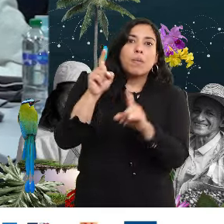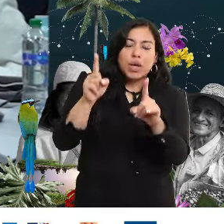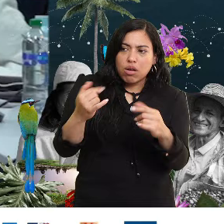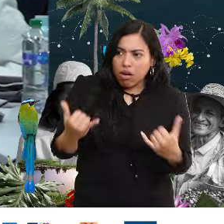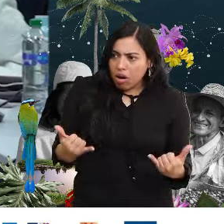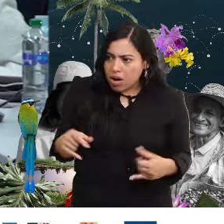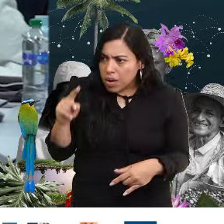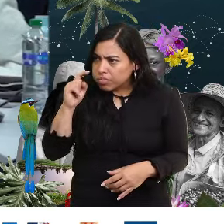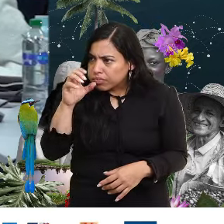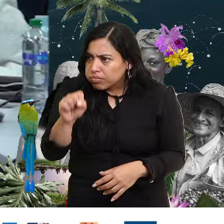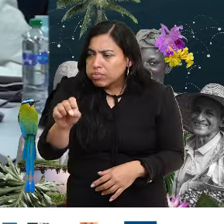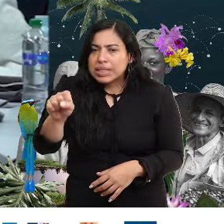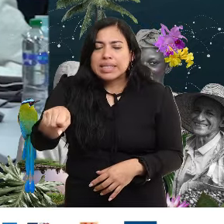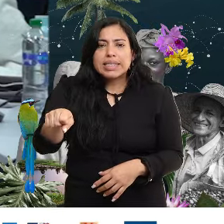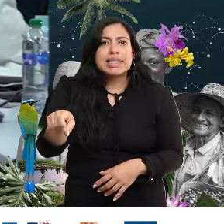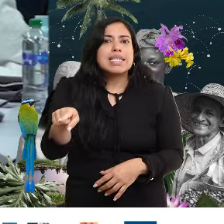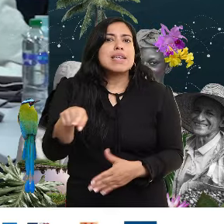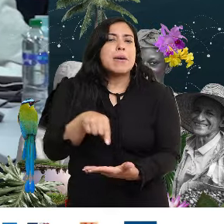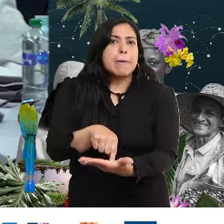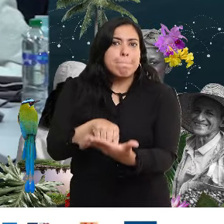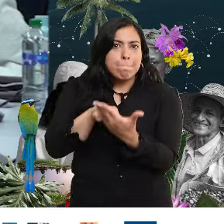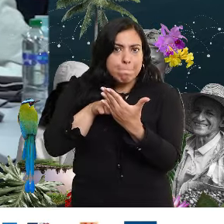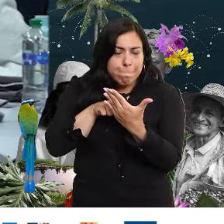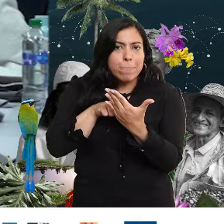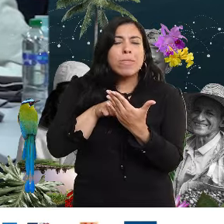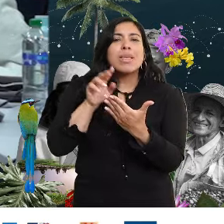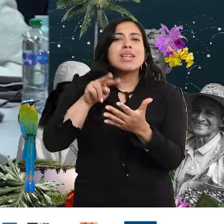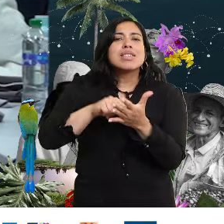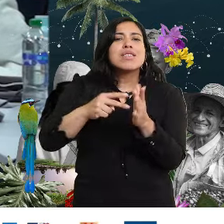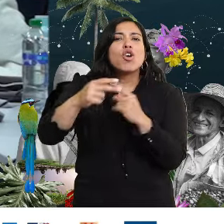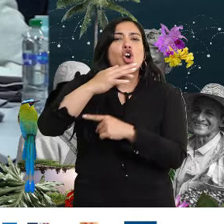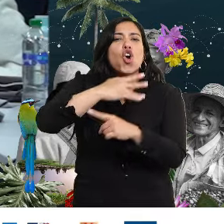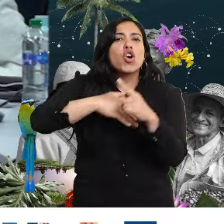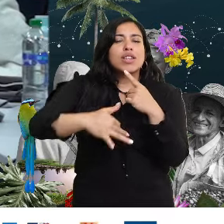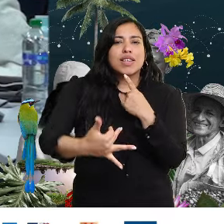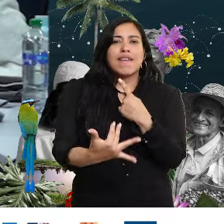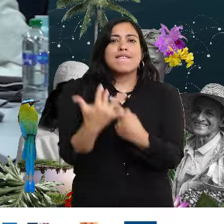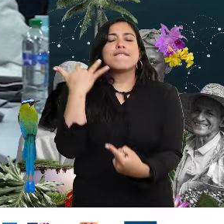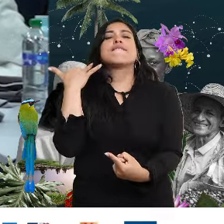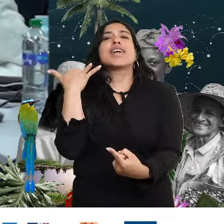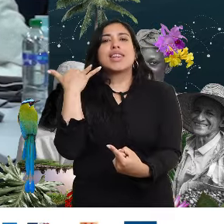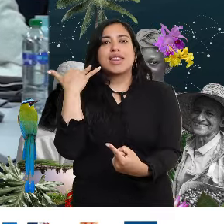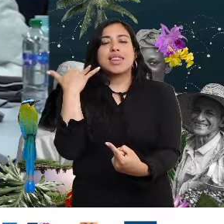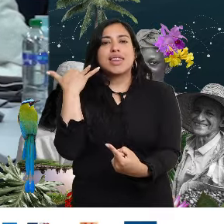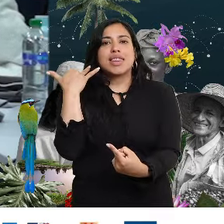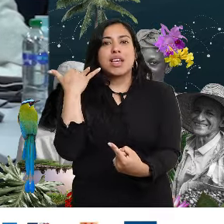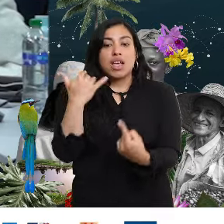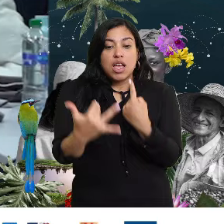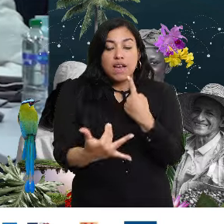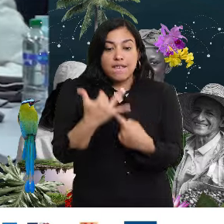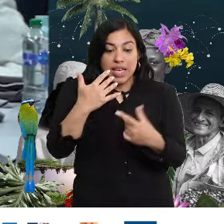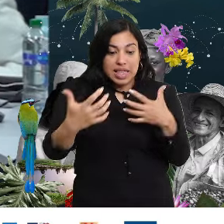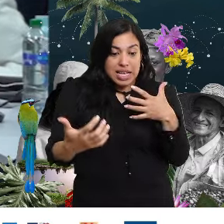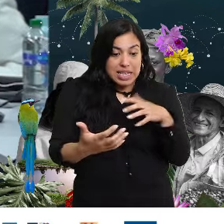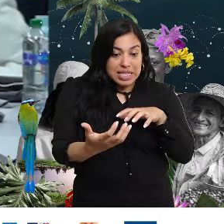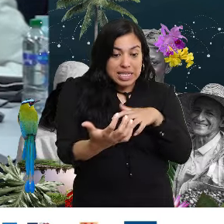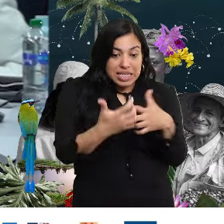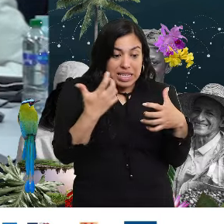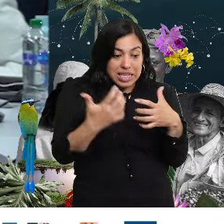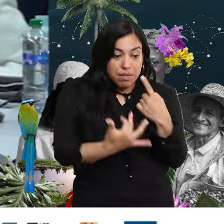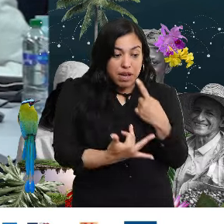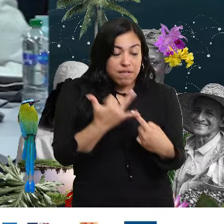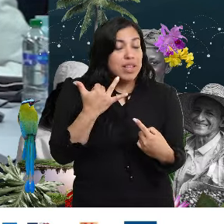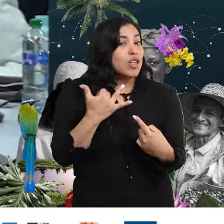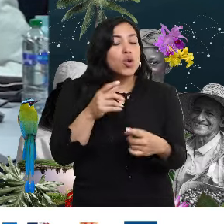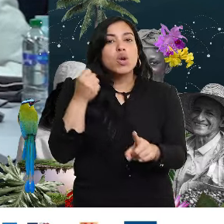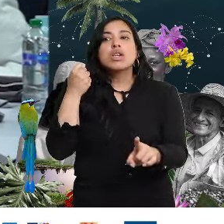relación, obviamente, que estos contextos destruyen efectivamente no solamente los ecosistemas, sino tienen también un